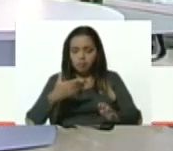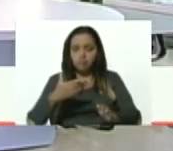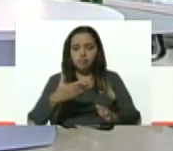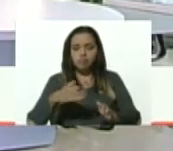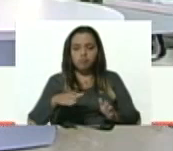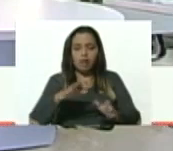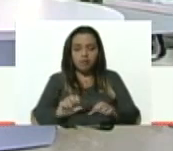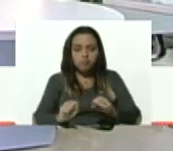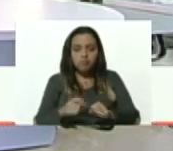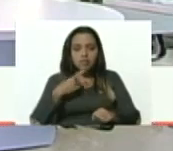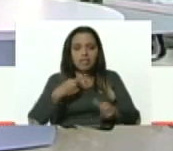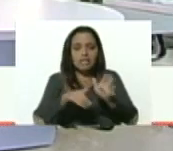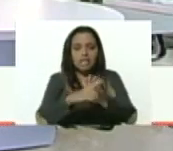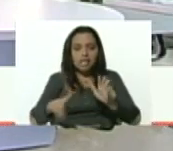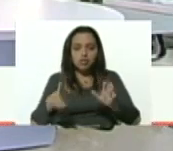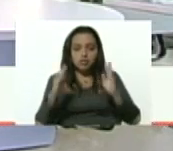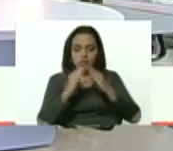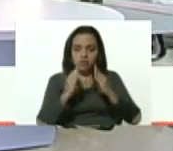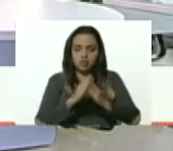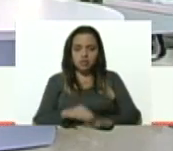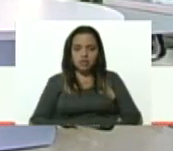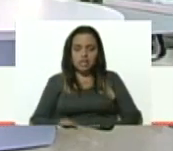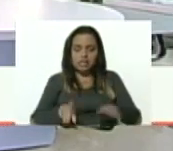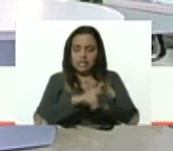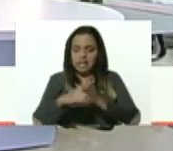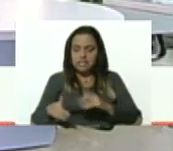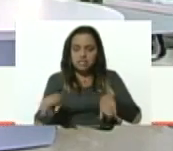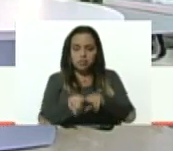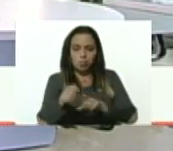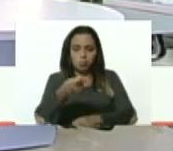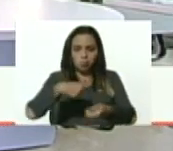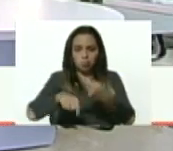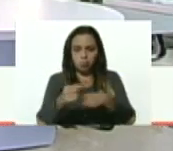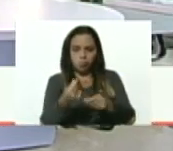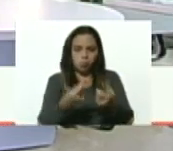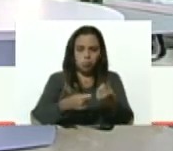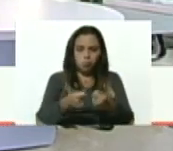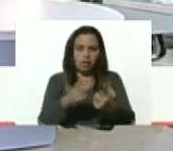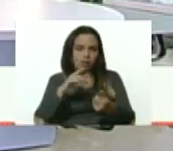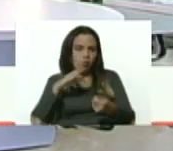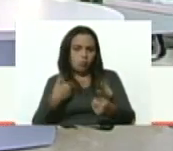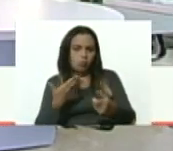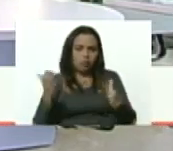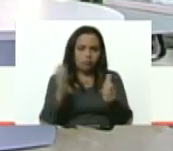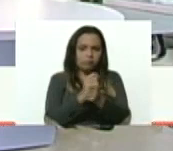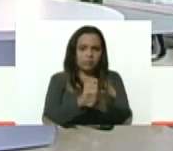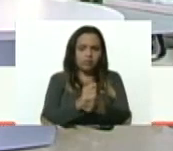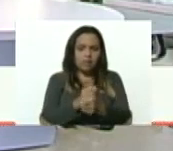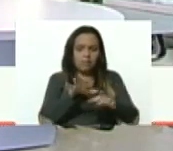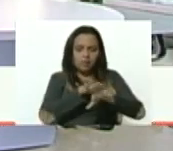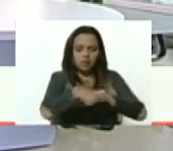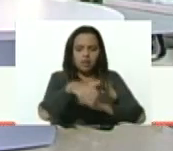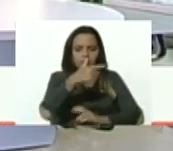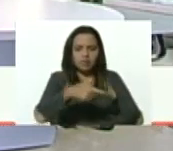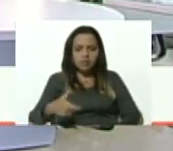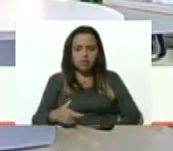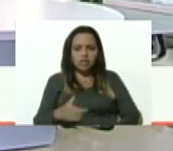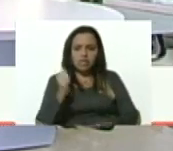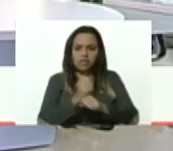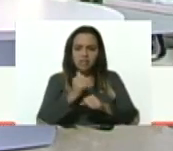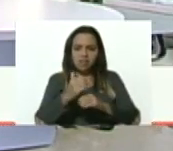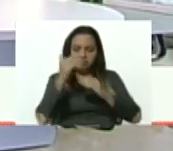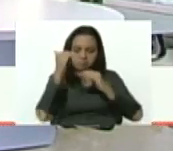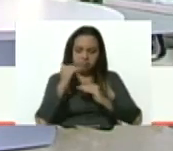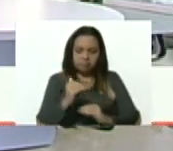vivienda, convierte a la vivienda en una mercancía inalcanzable para las mayorías de la clase media, de la